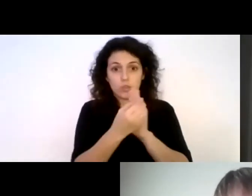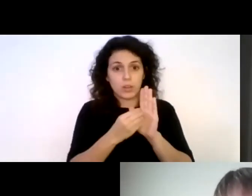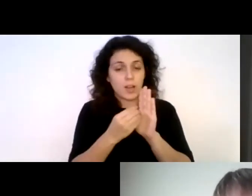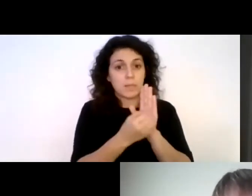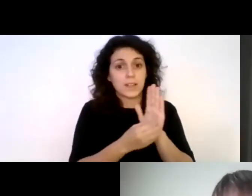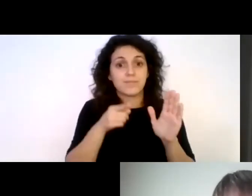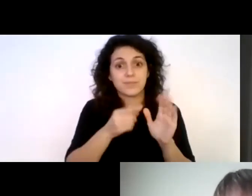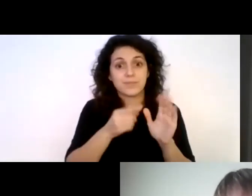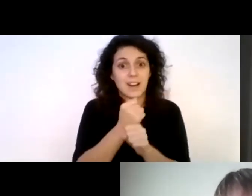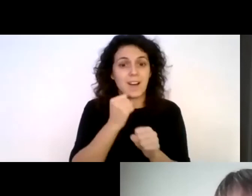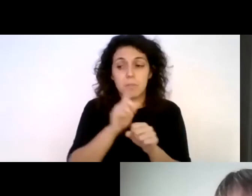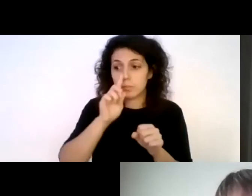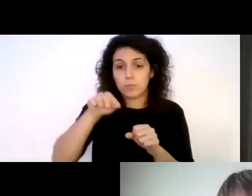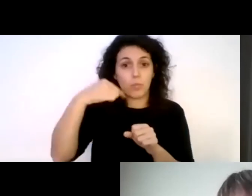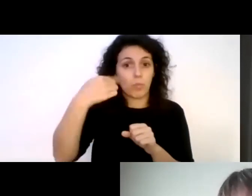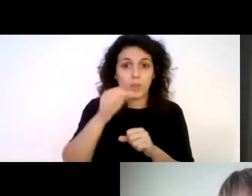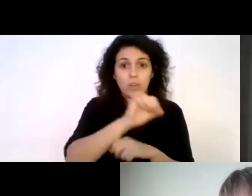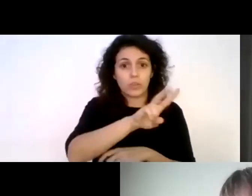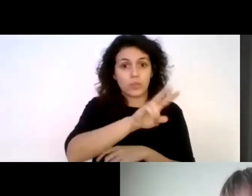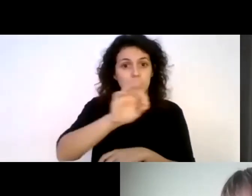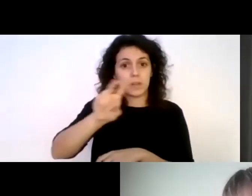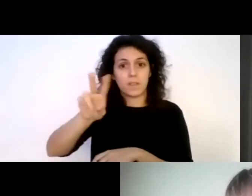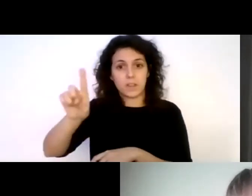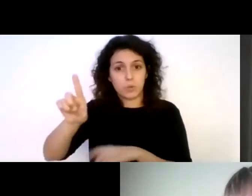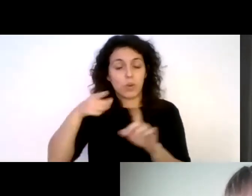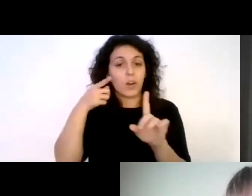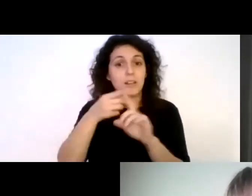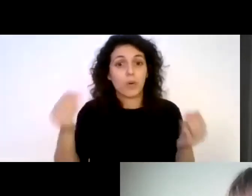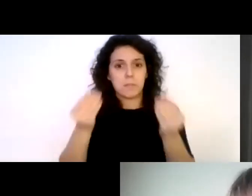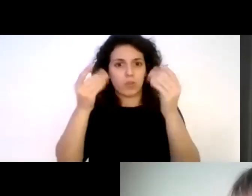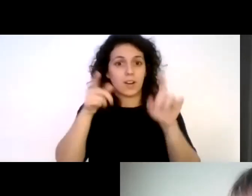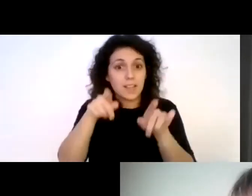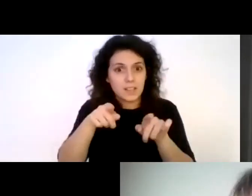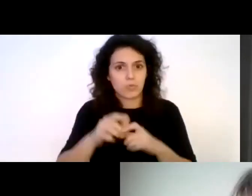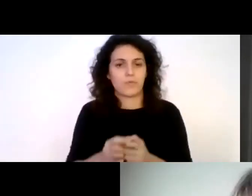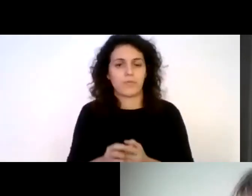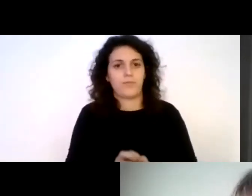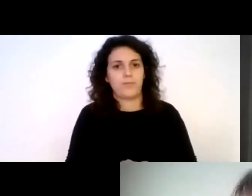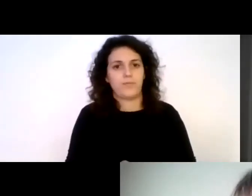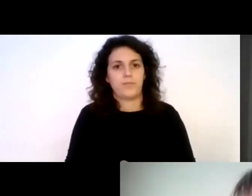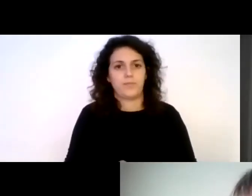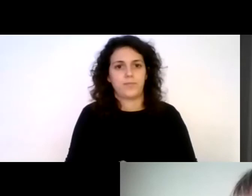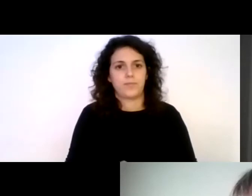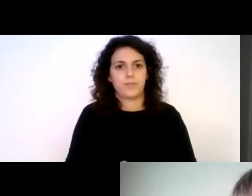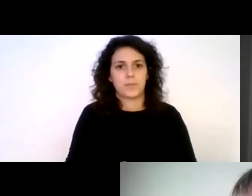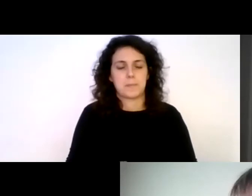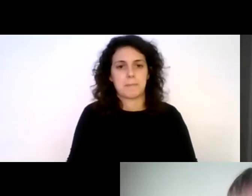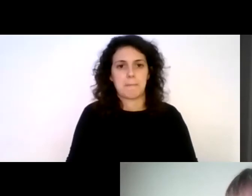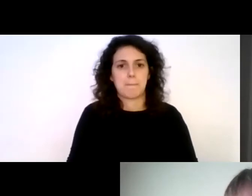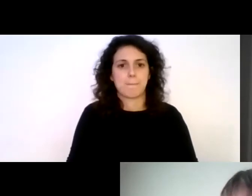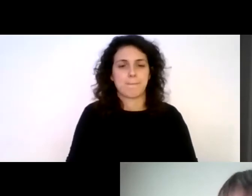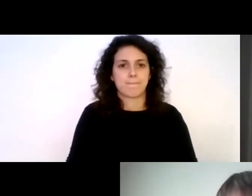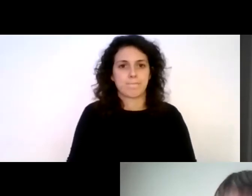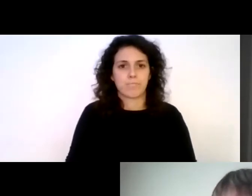año siguiente, 2021, para poder mejorar en este aspecto. Okay, and also you, please, Ana